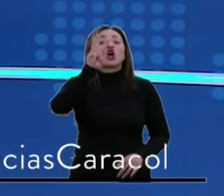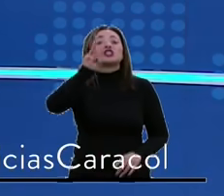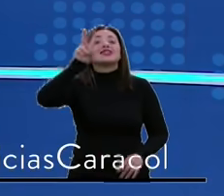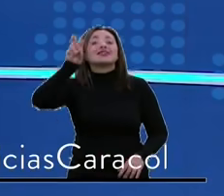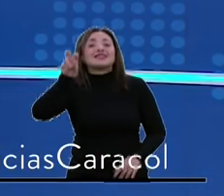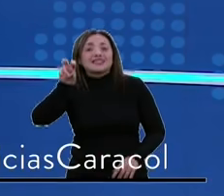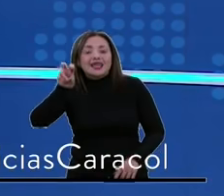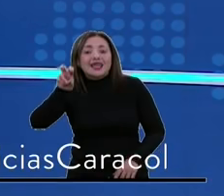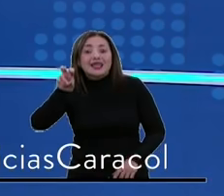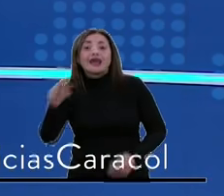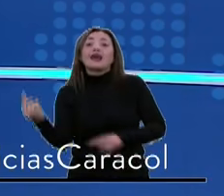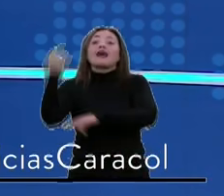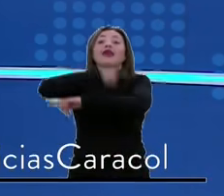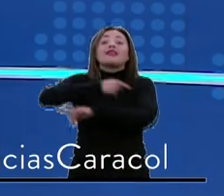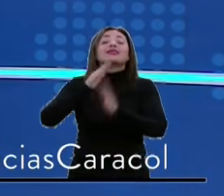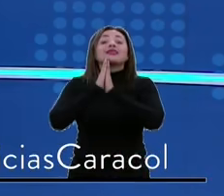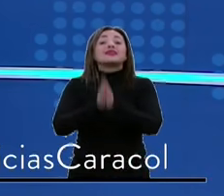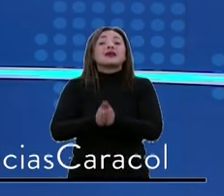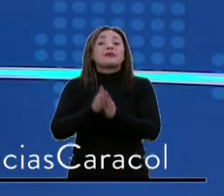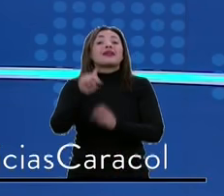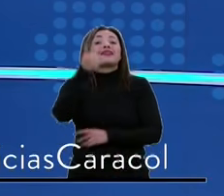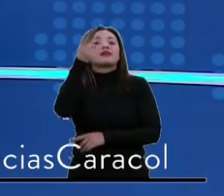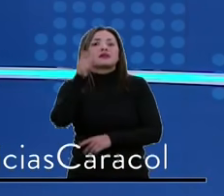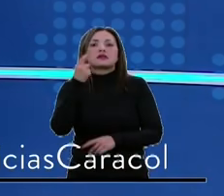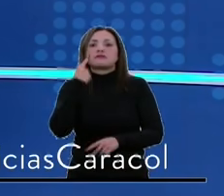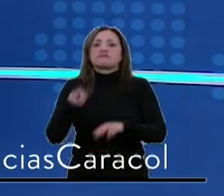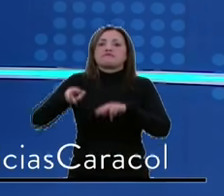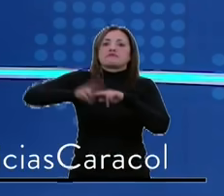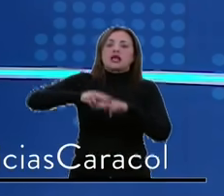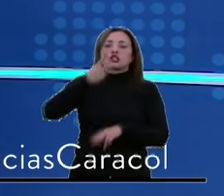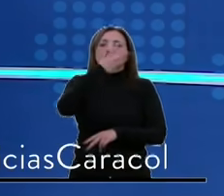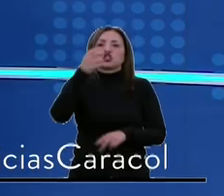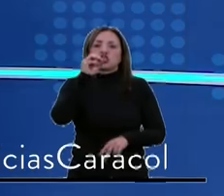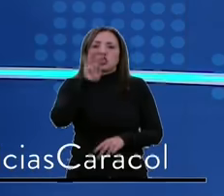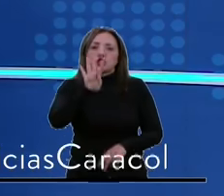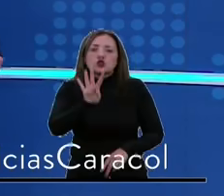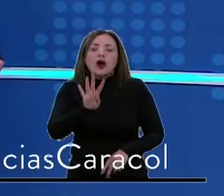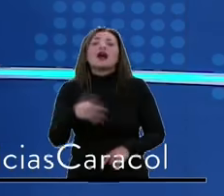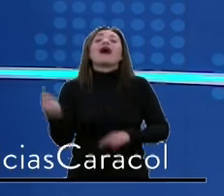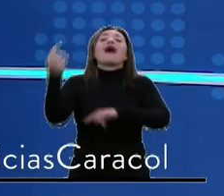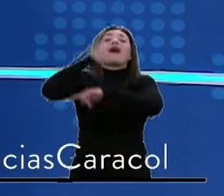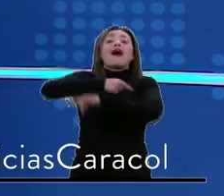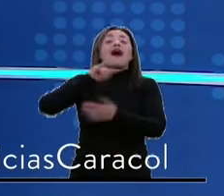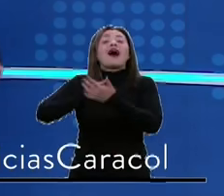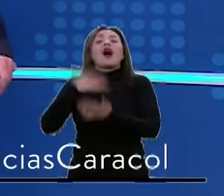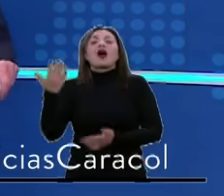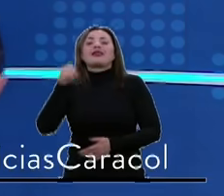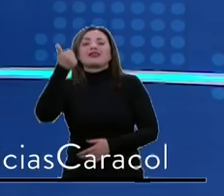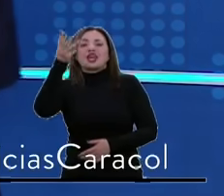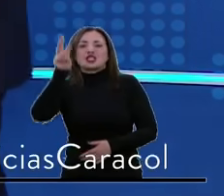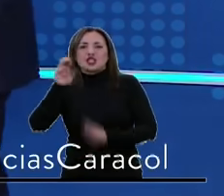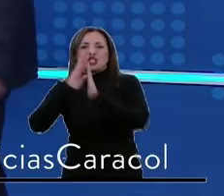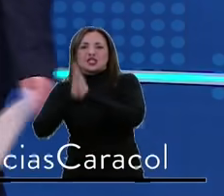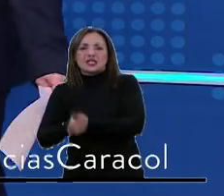de muertes el día 16 empezamos a sufrir dramáticamente 204 día 18 332